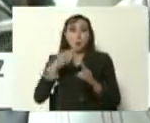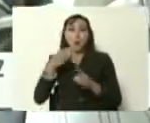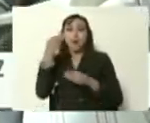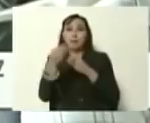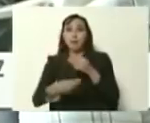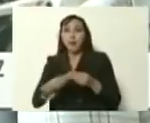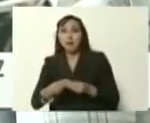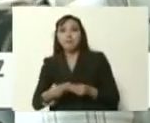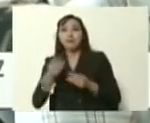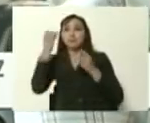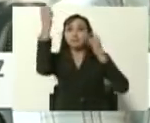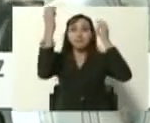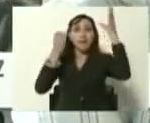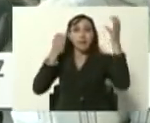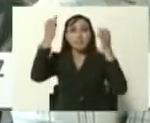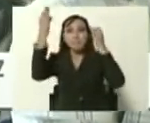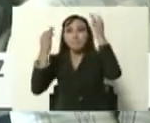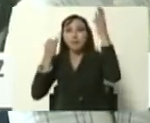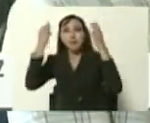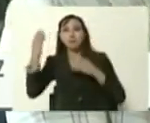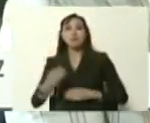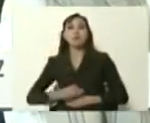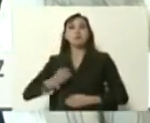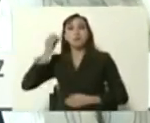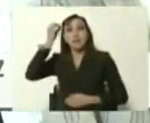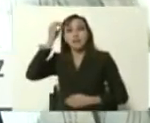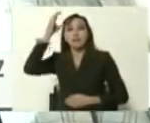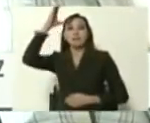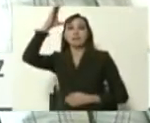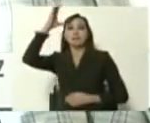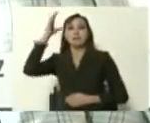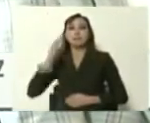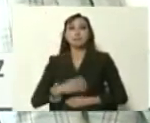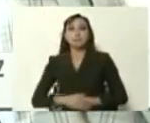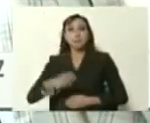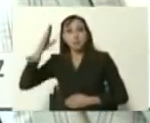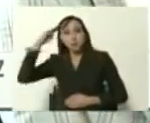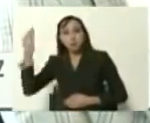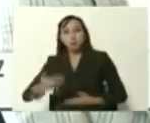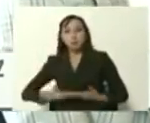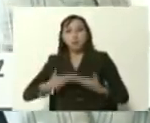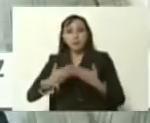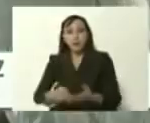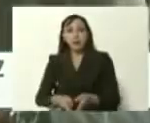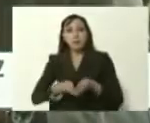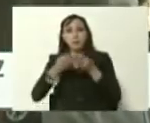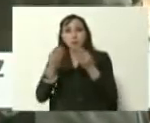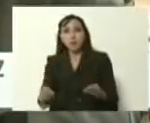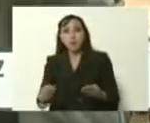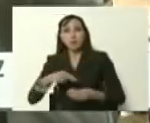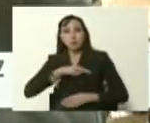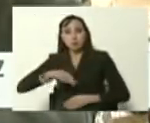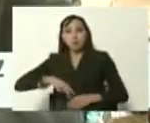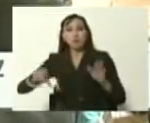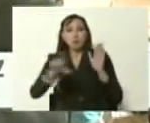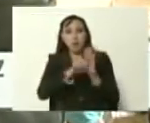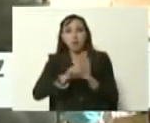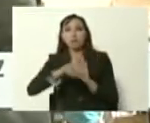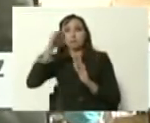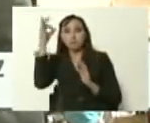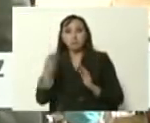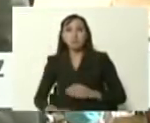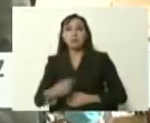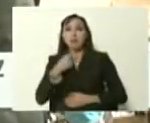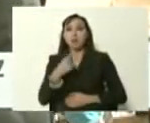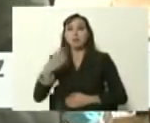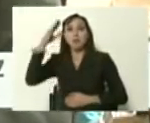bajo la inspiración de su sabiduría. Dios nos ha dejado el decálogo. Legislemos conforme al código moral de